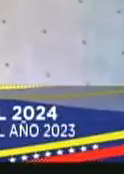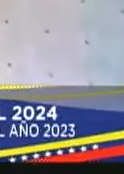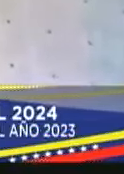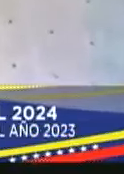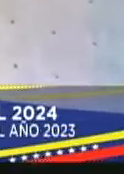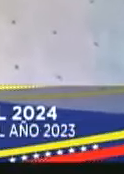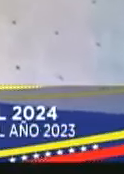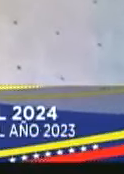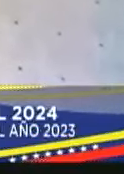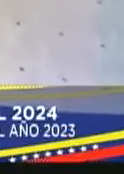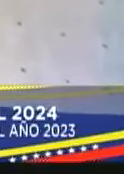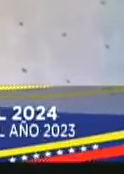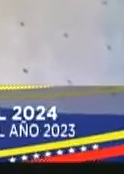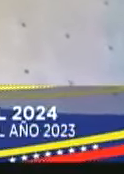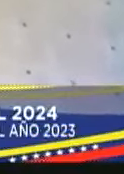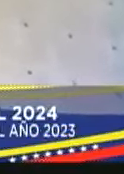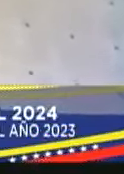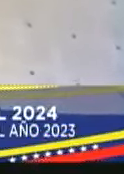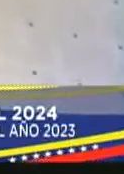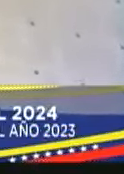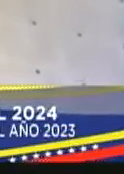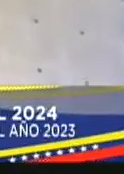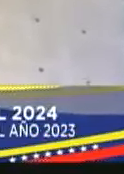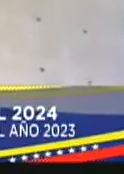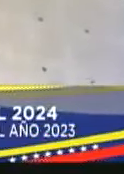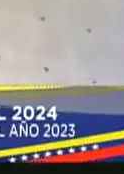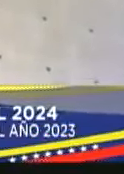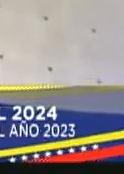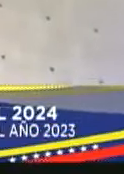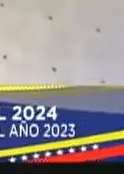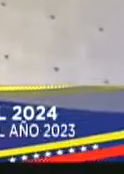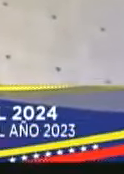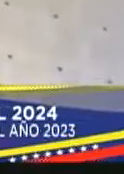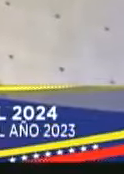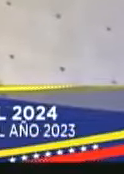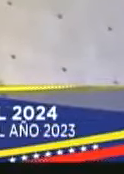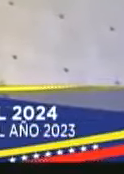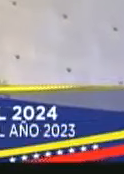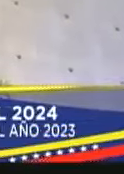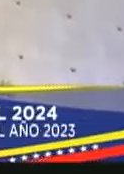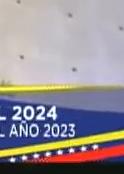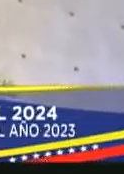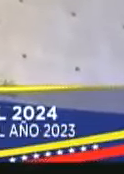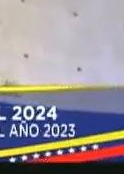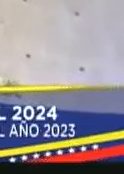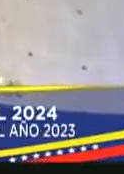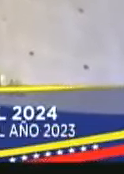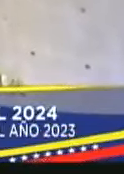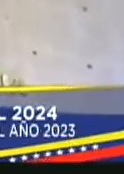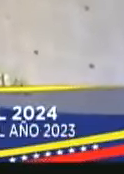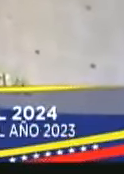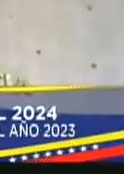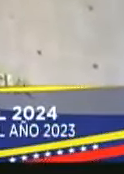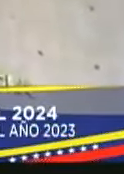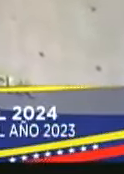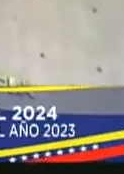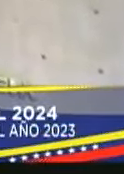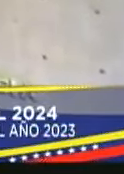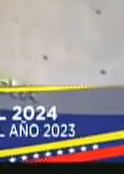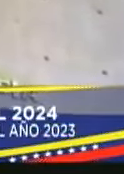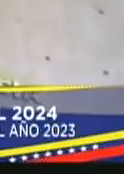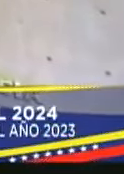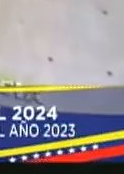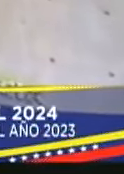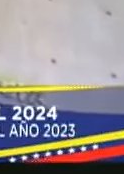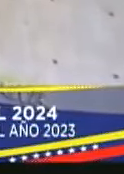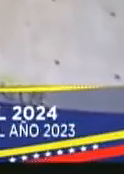2024. Recordemos que el presidente Nicolás Maduro Moros ha llegado acá al Tribunal Supremo de Justicia, donde fue recibido por